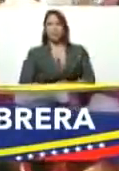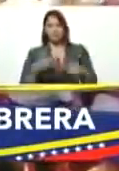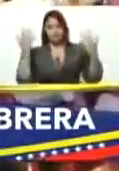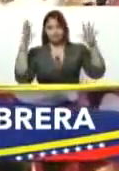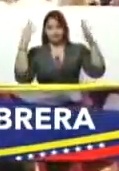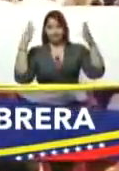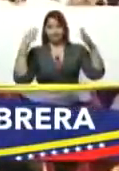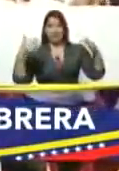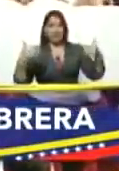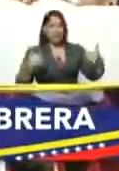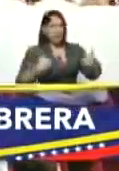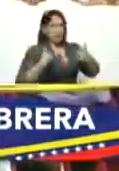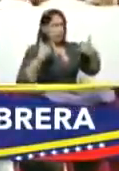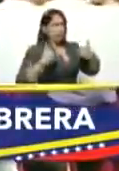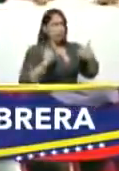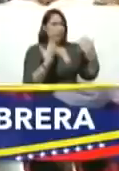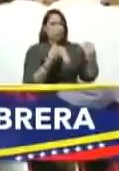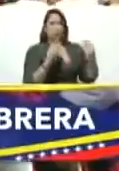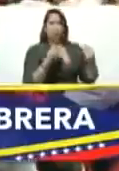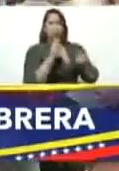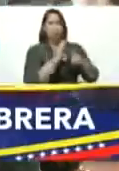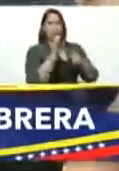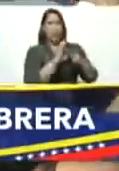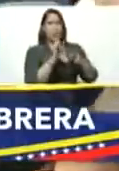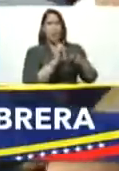están sufriendo muchos elementos